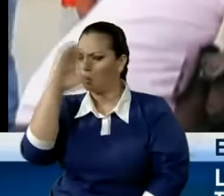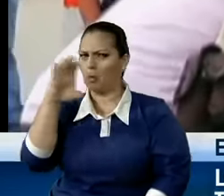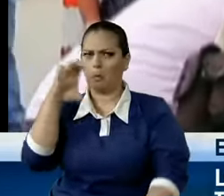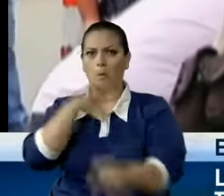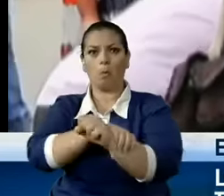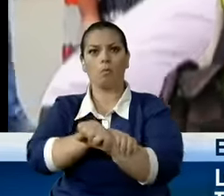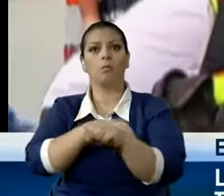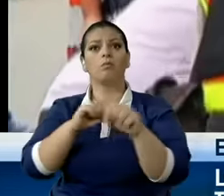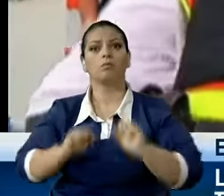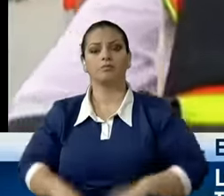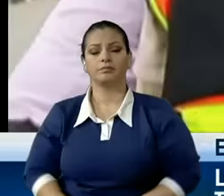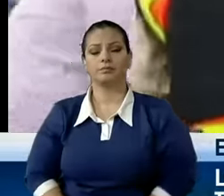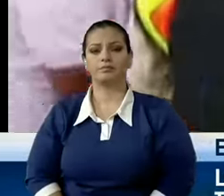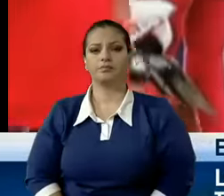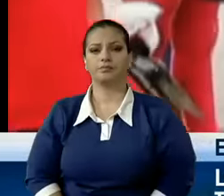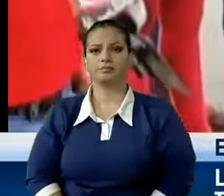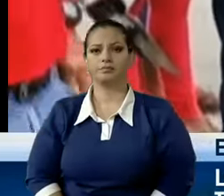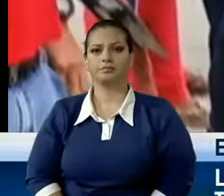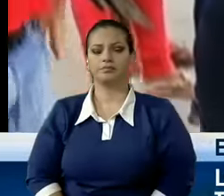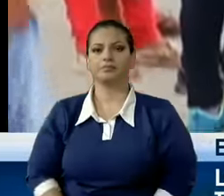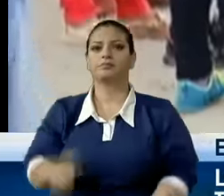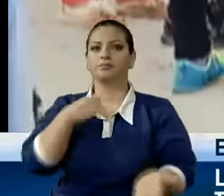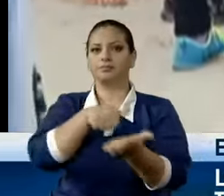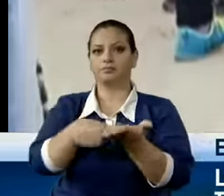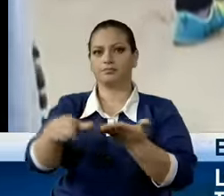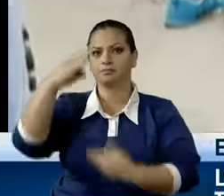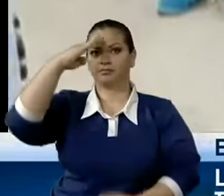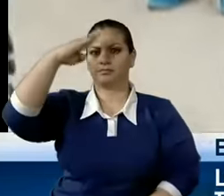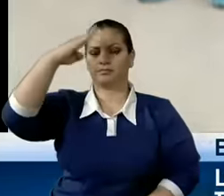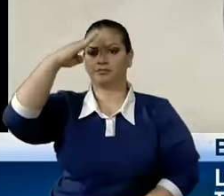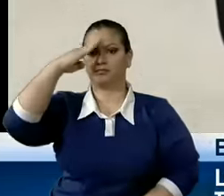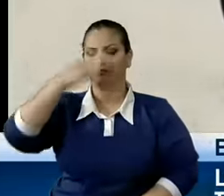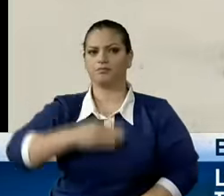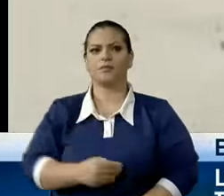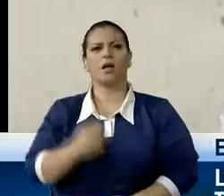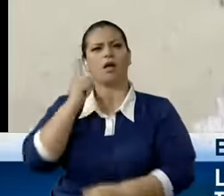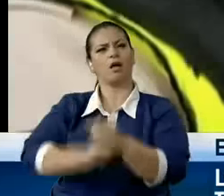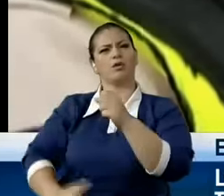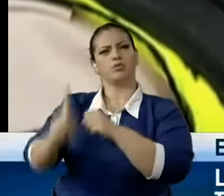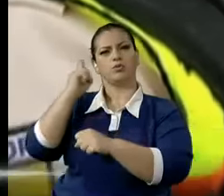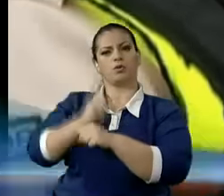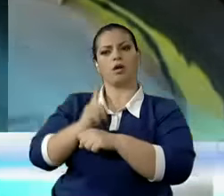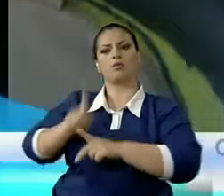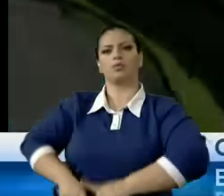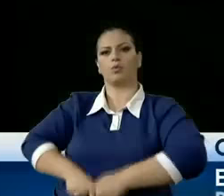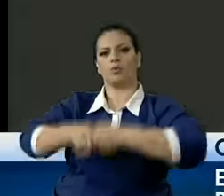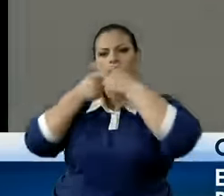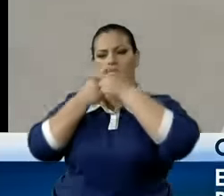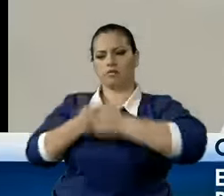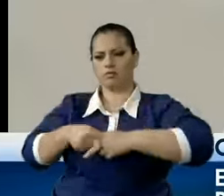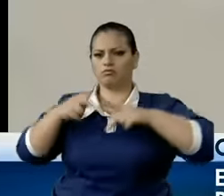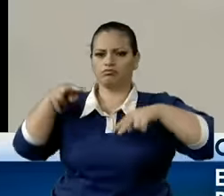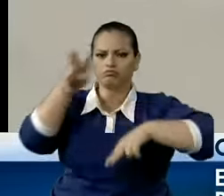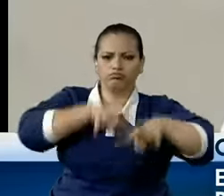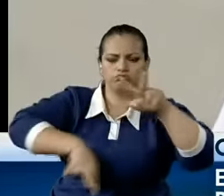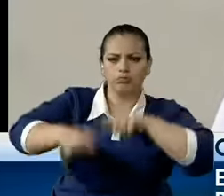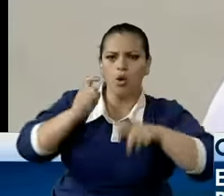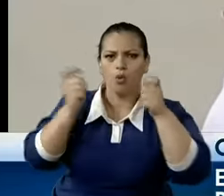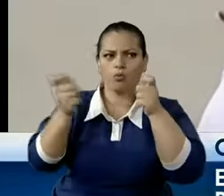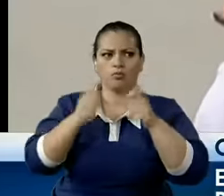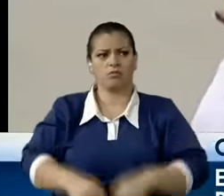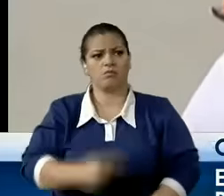Desde la intervención ejecutada por el Ministerio del Interior el año pasado, acá se doblaron los controles. Me parece bien, ¿no? Porque así